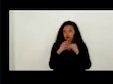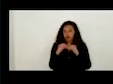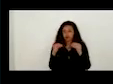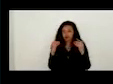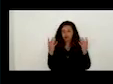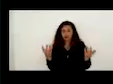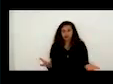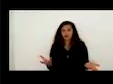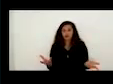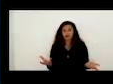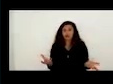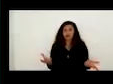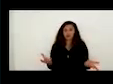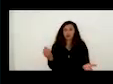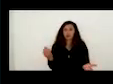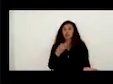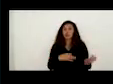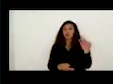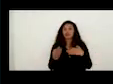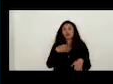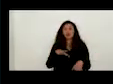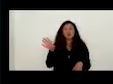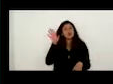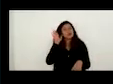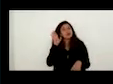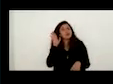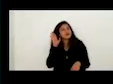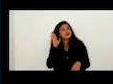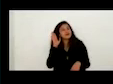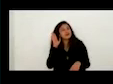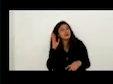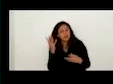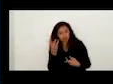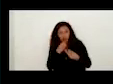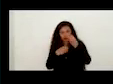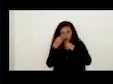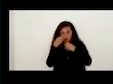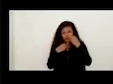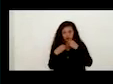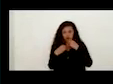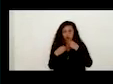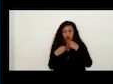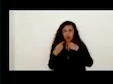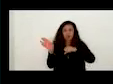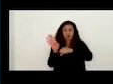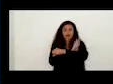hemos escuchado que son alimentos que me van a dar un beneficio a la salud.